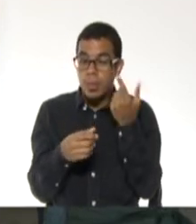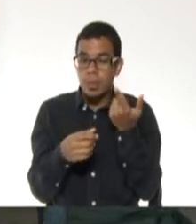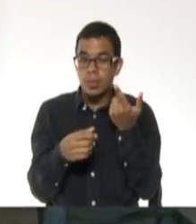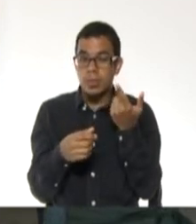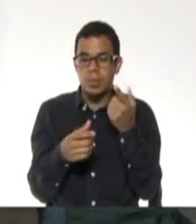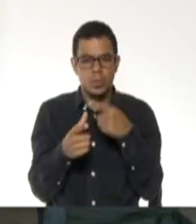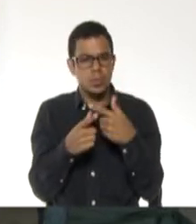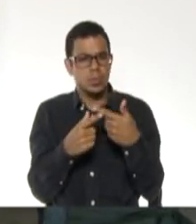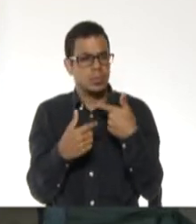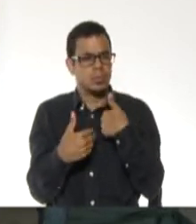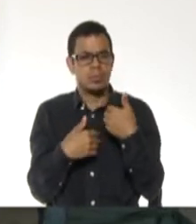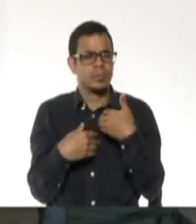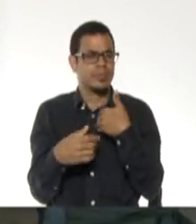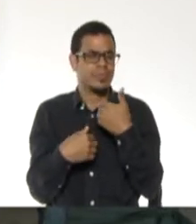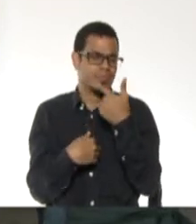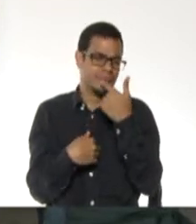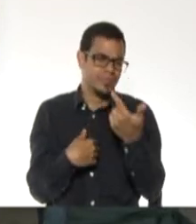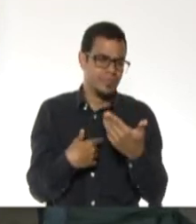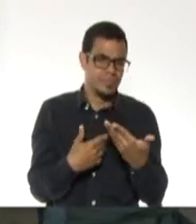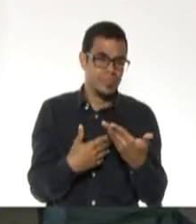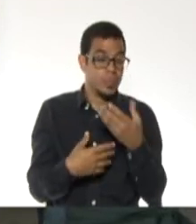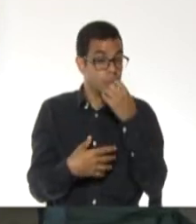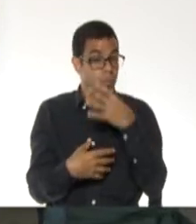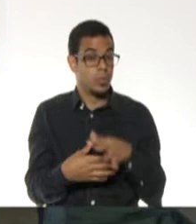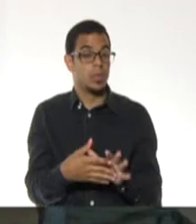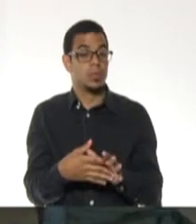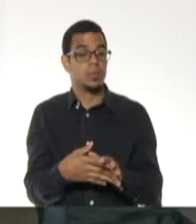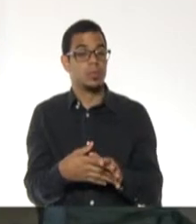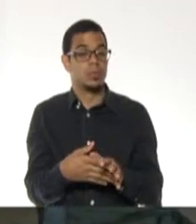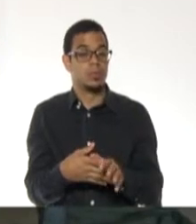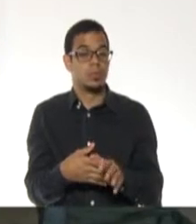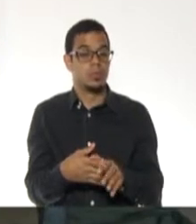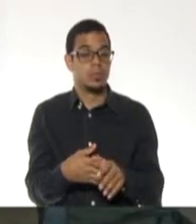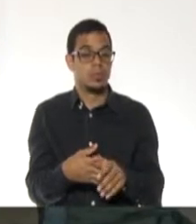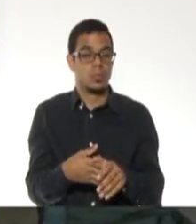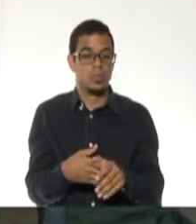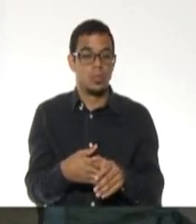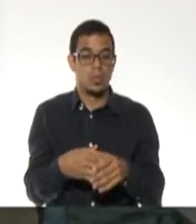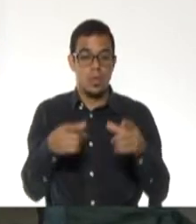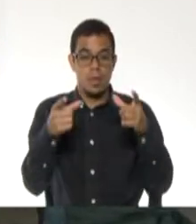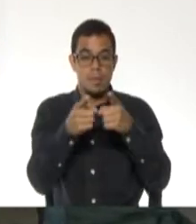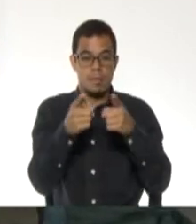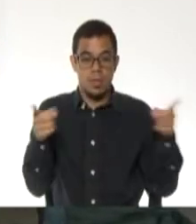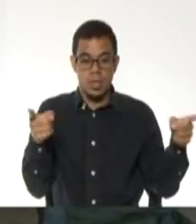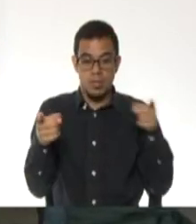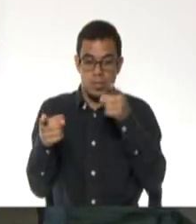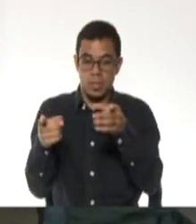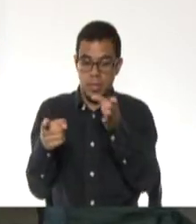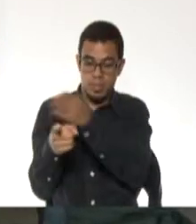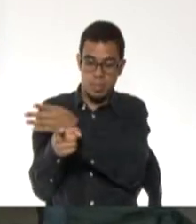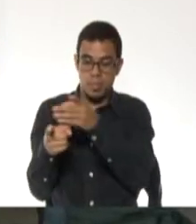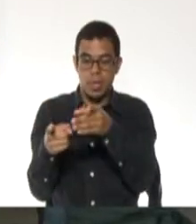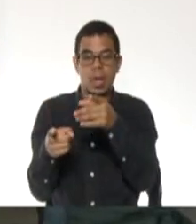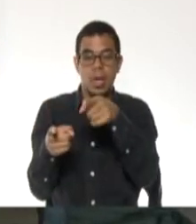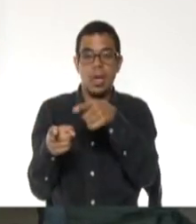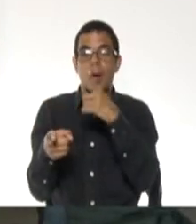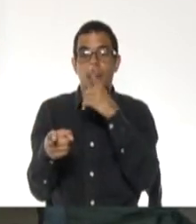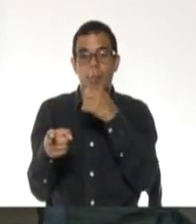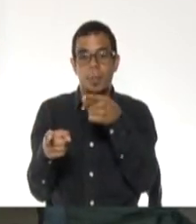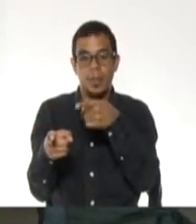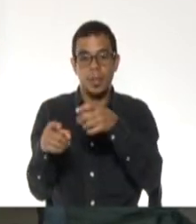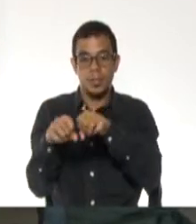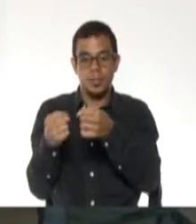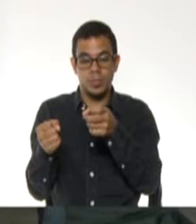¿Qué conclusión llego? Bueno, señor, este conductor, este lado del conductor está roto. Yo